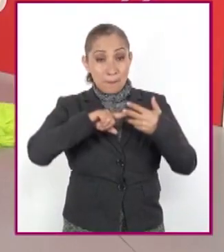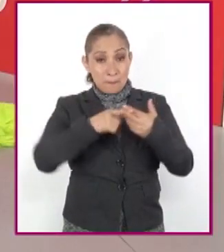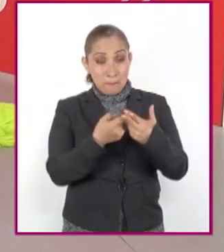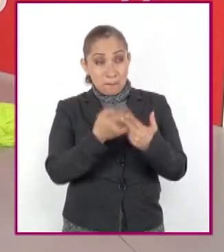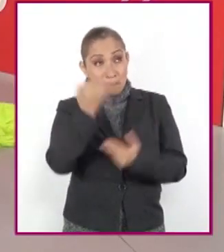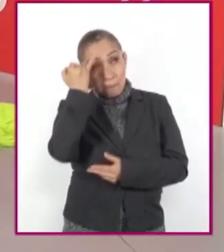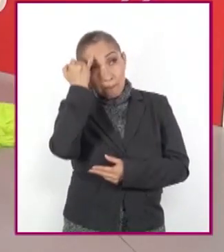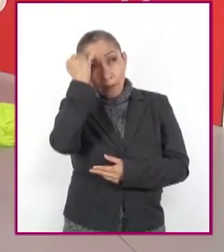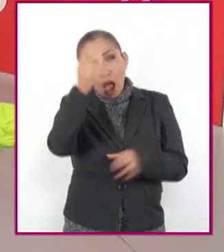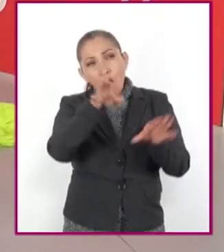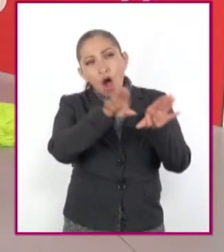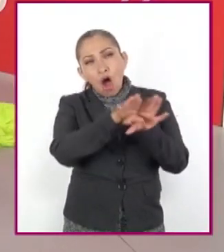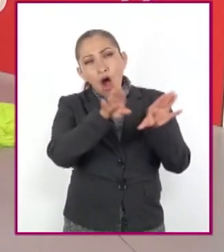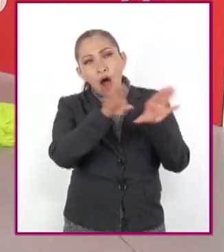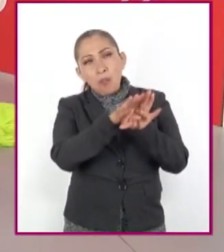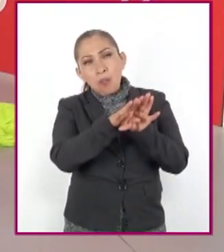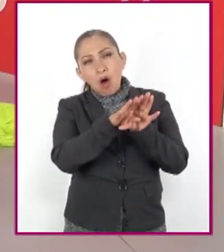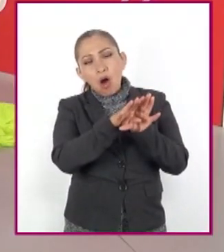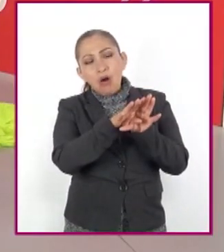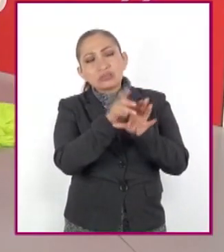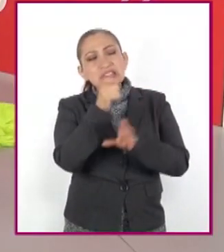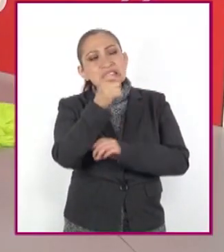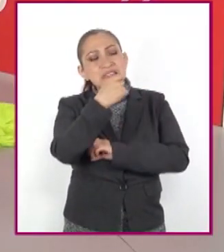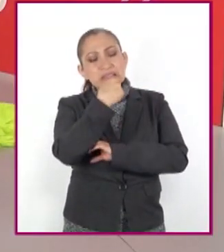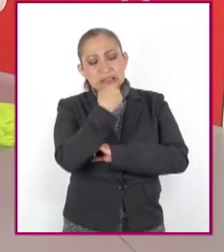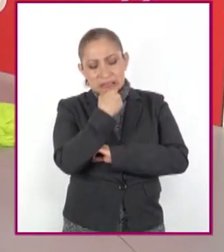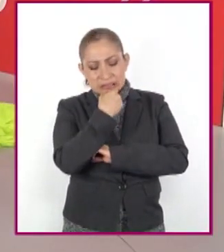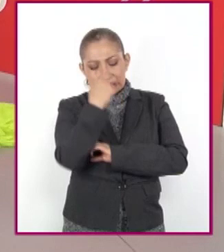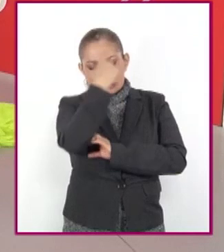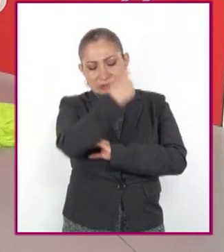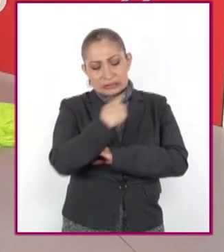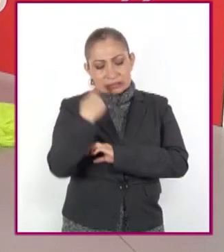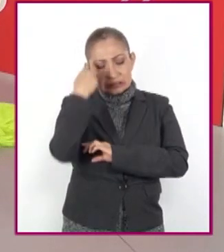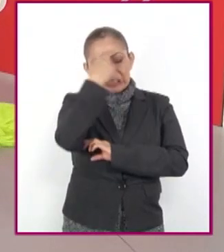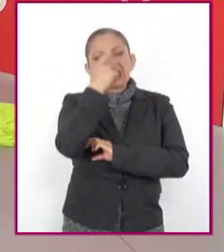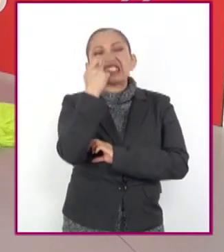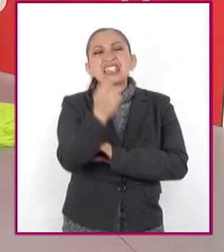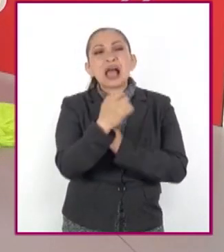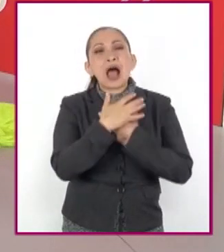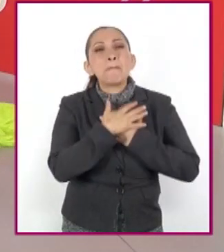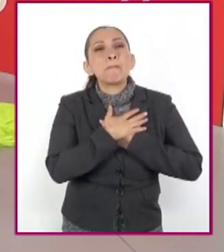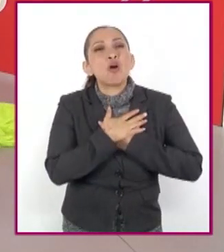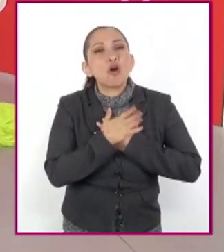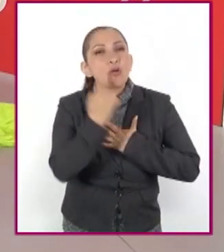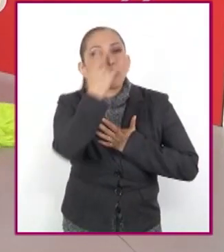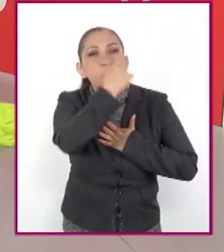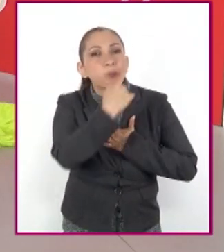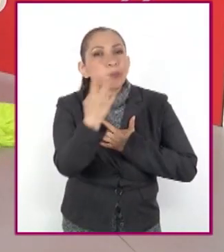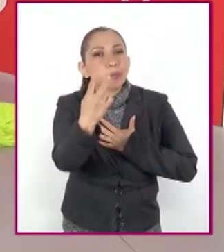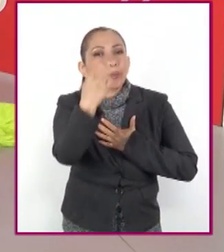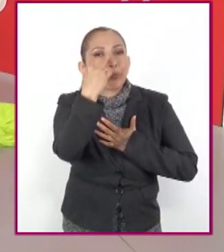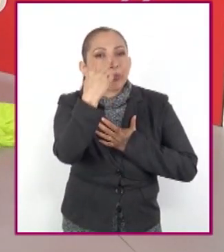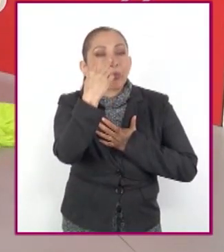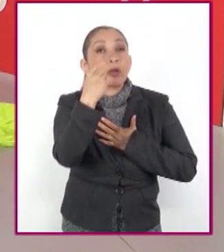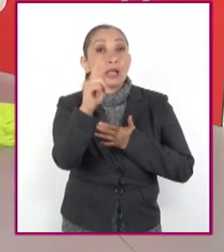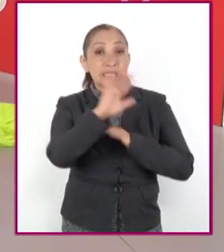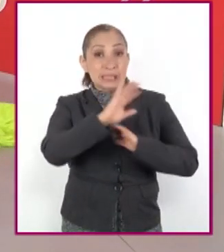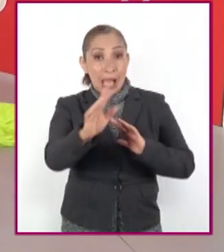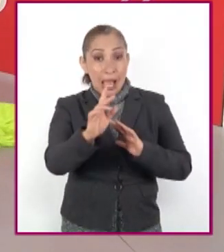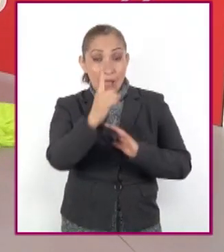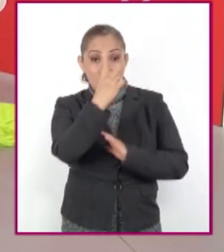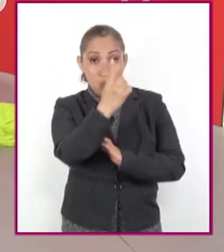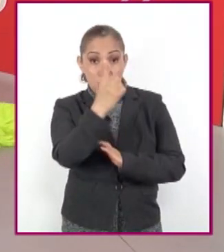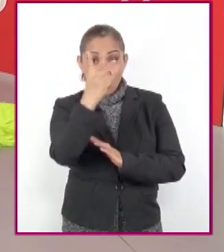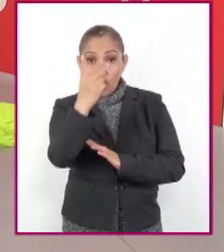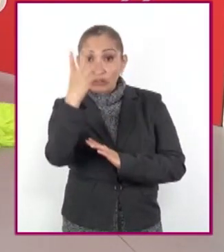imaginar cómo sería un gesto para representar el amor, ¿sí? Y una vez que lo tengamos, a la cuenta